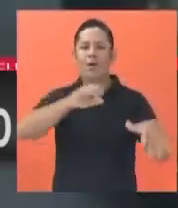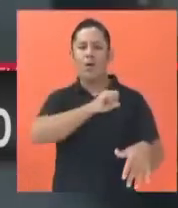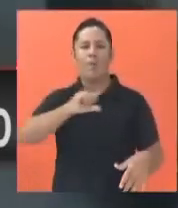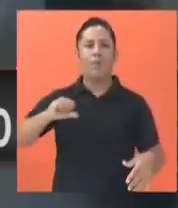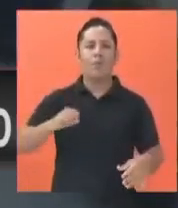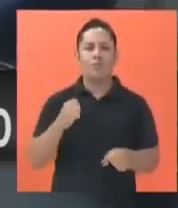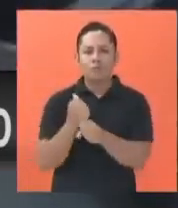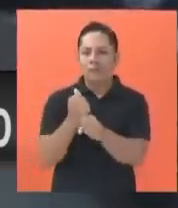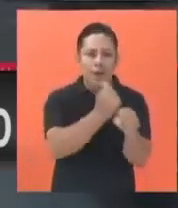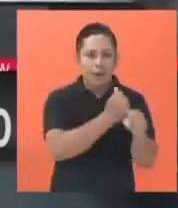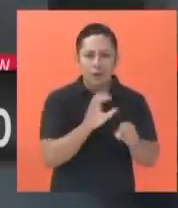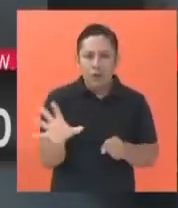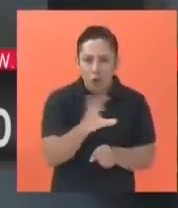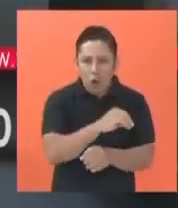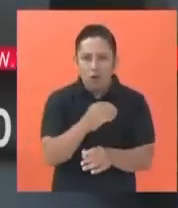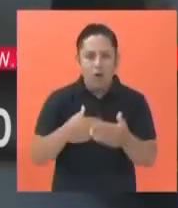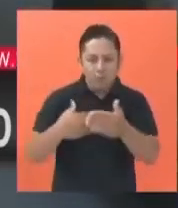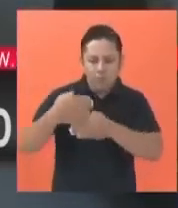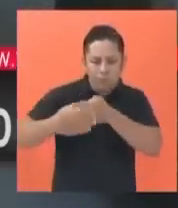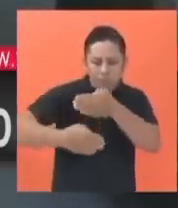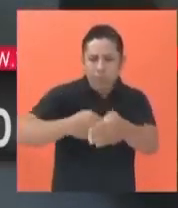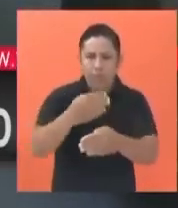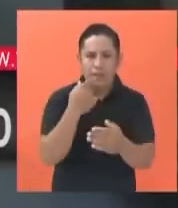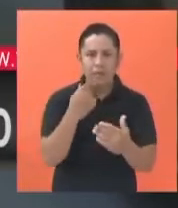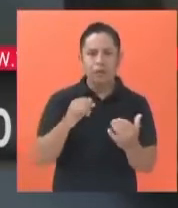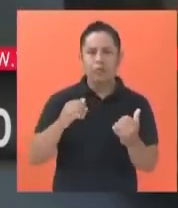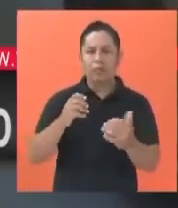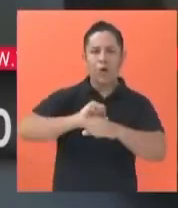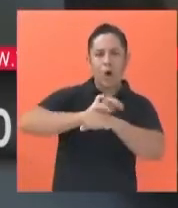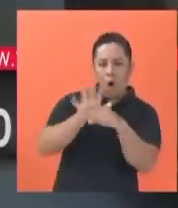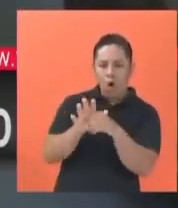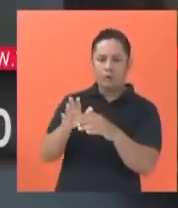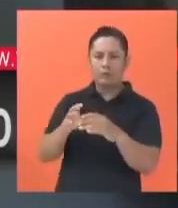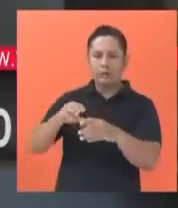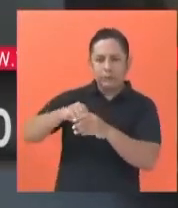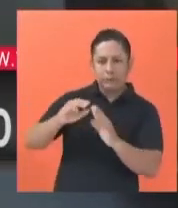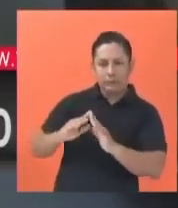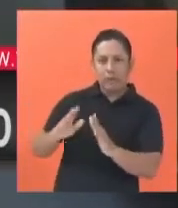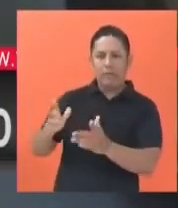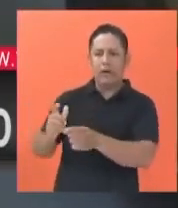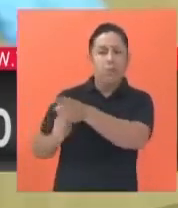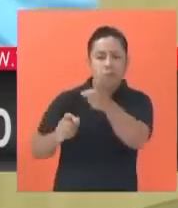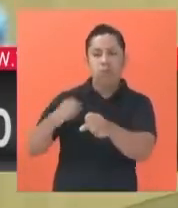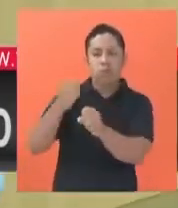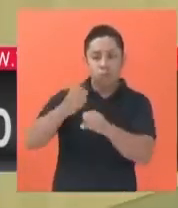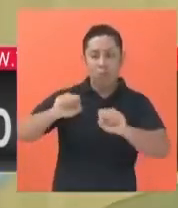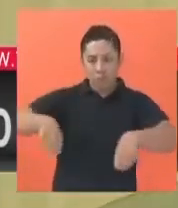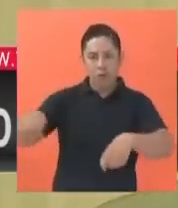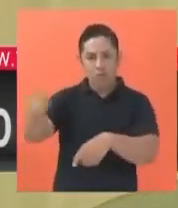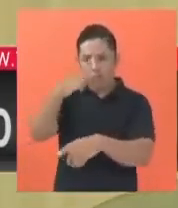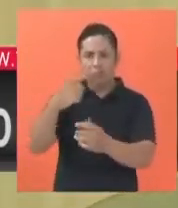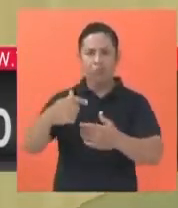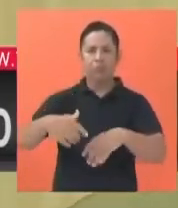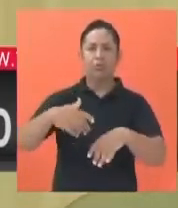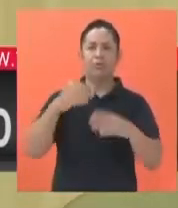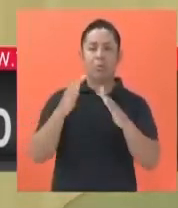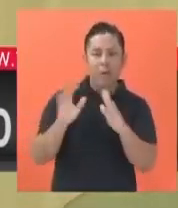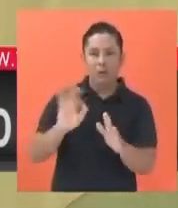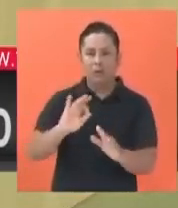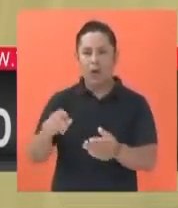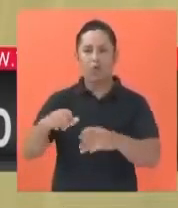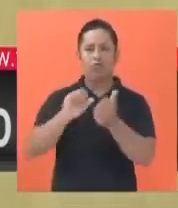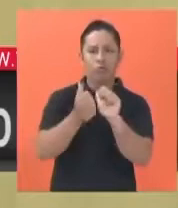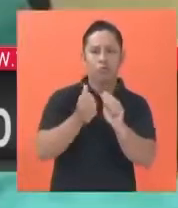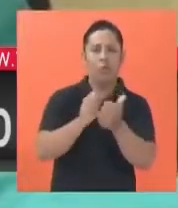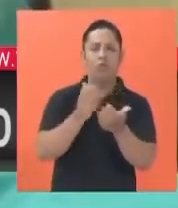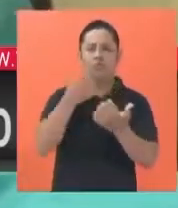requieran desarrollar sus actividades durante el periodo de la emergencia sanitaria y por las administradoras de riesgos laborales. Recordemos que a partir de este